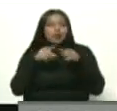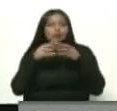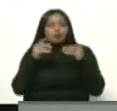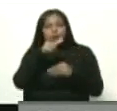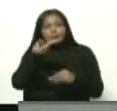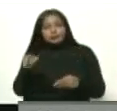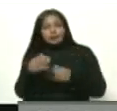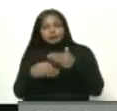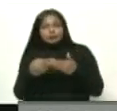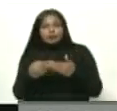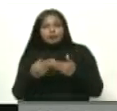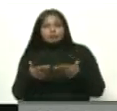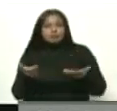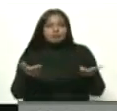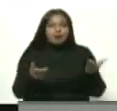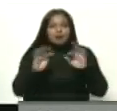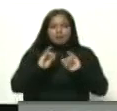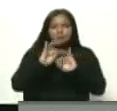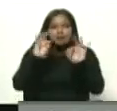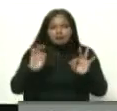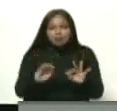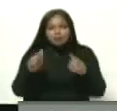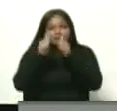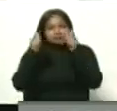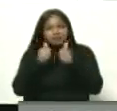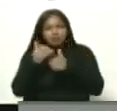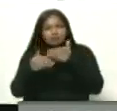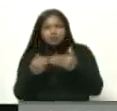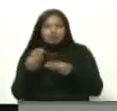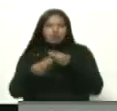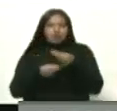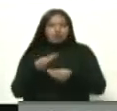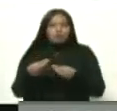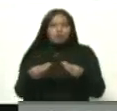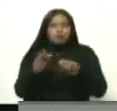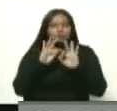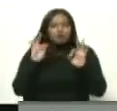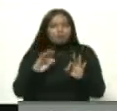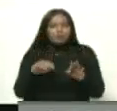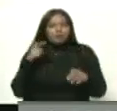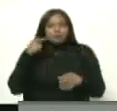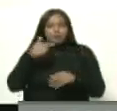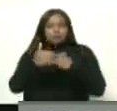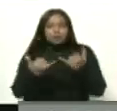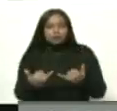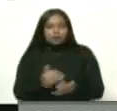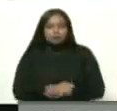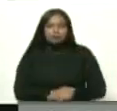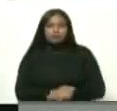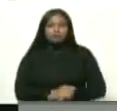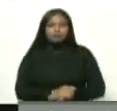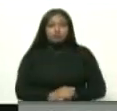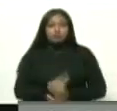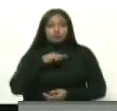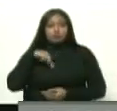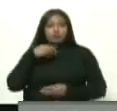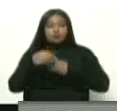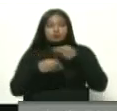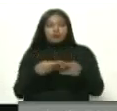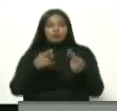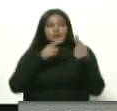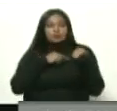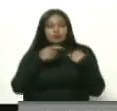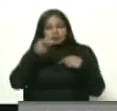aquellas personas que de una u otra manera utilizan este sistema como el medio de transporte. Nosotros estamos realizando todas estas tareas